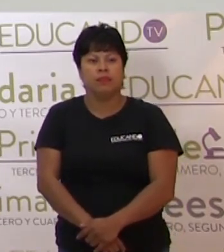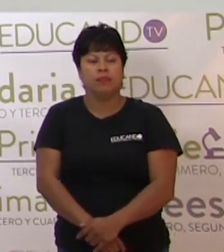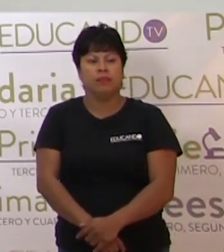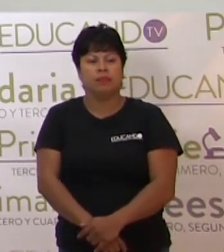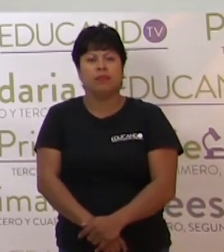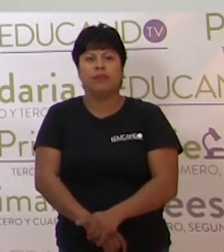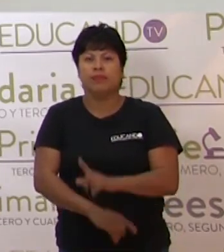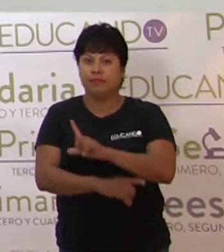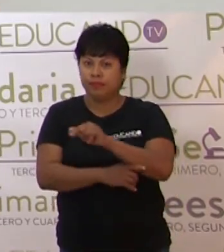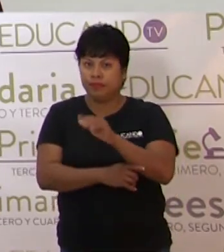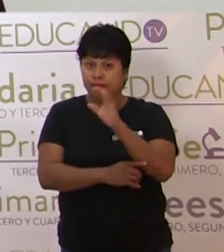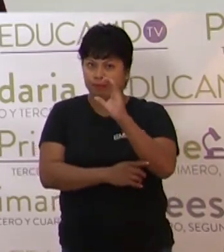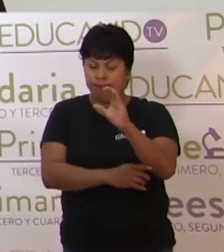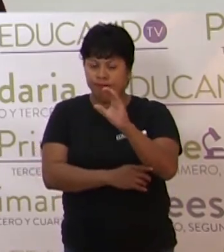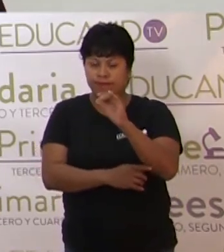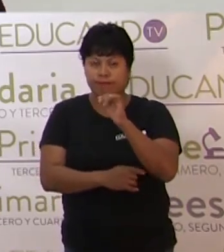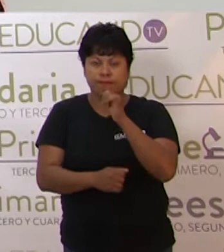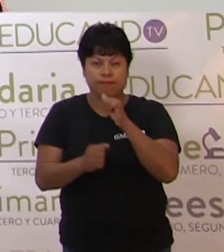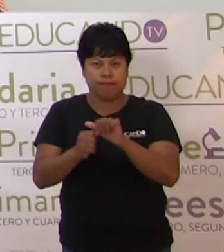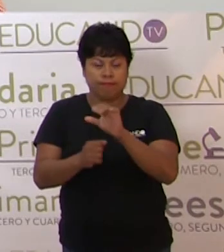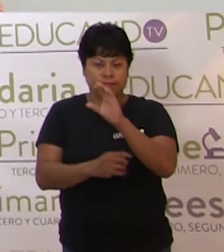el vértice s